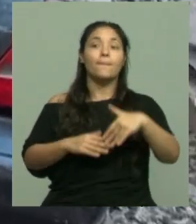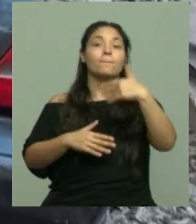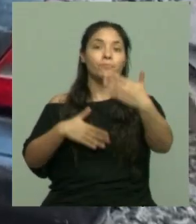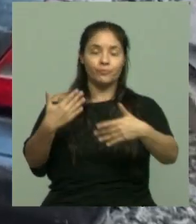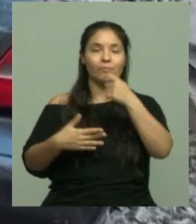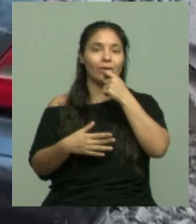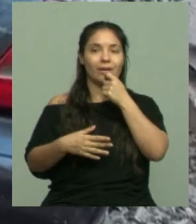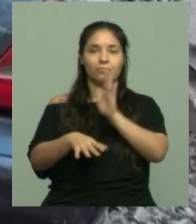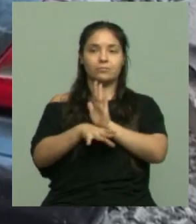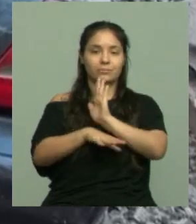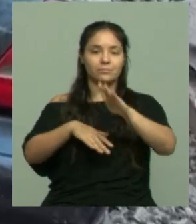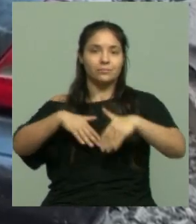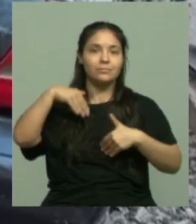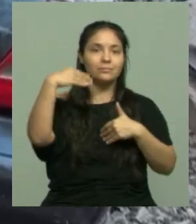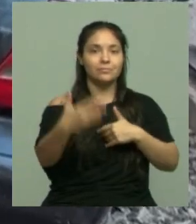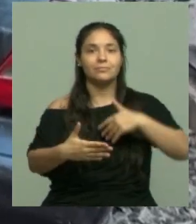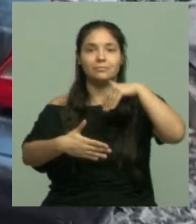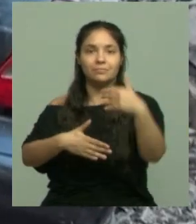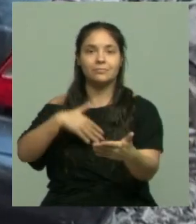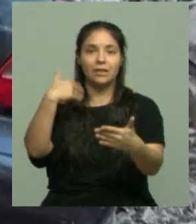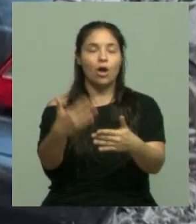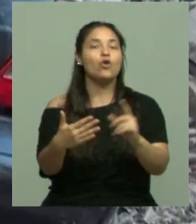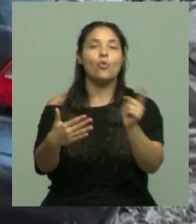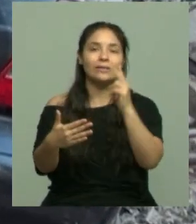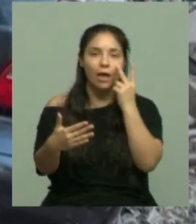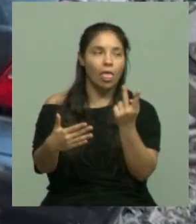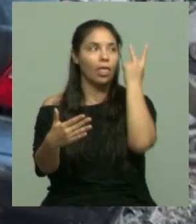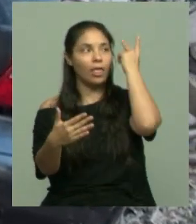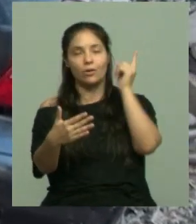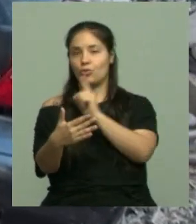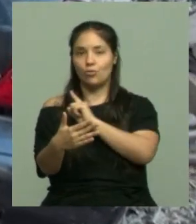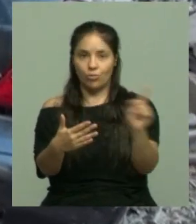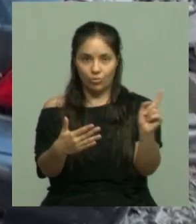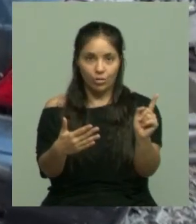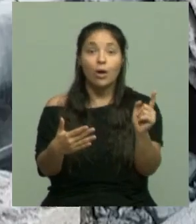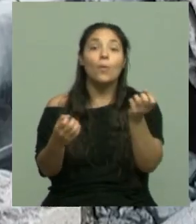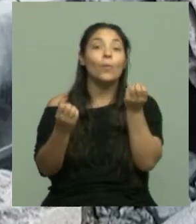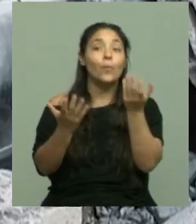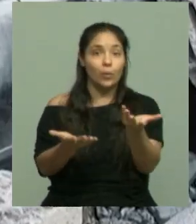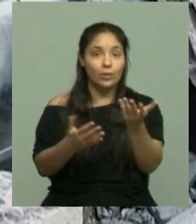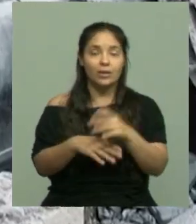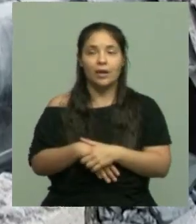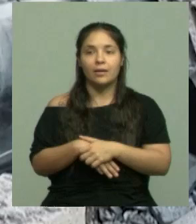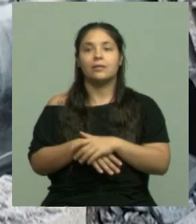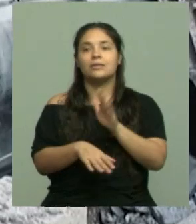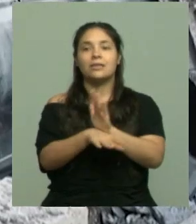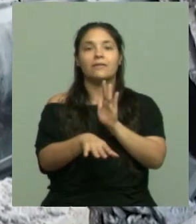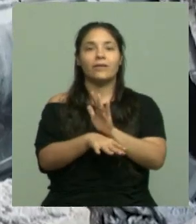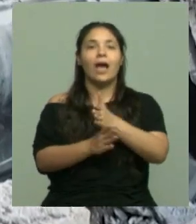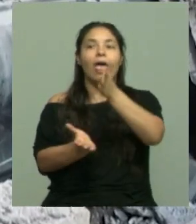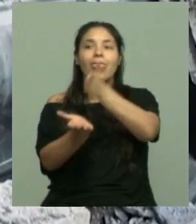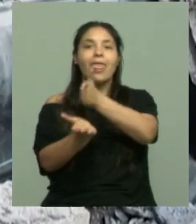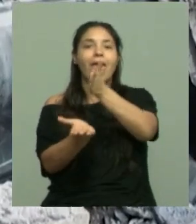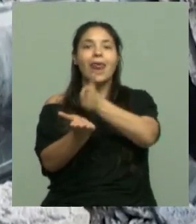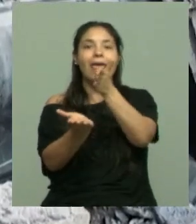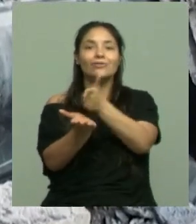paso adelante no puede tener una perspectiva hacia atrás en el sentido de que es empezar a recuperar derechos